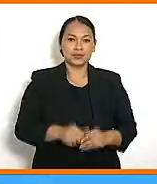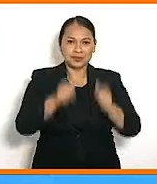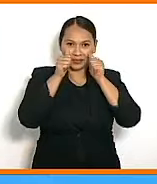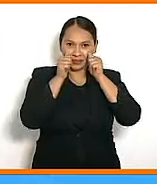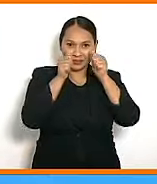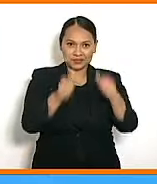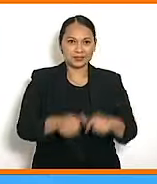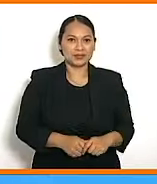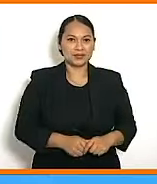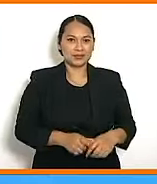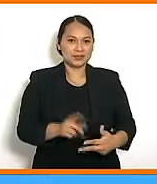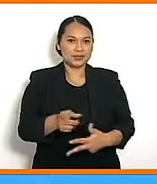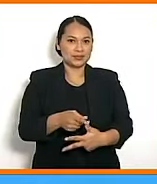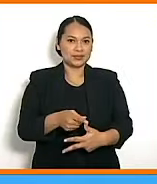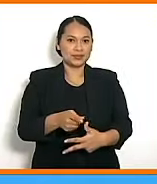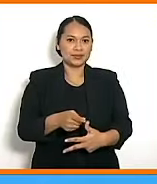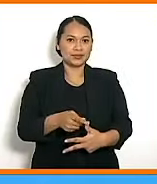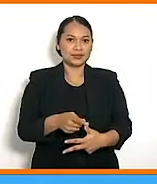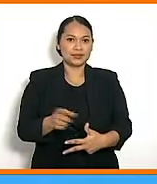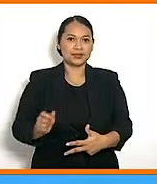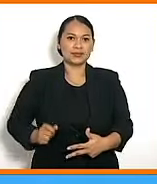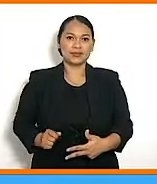Atentos porque tu primer número es